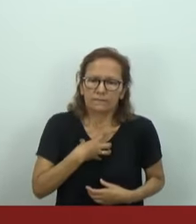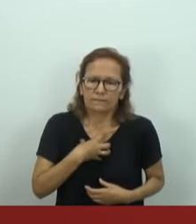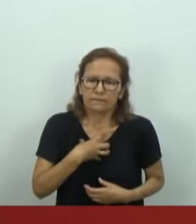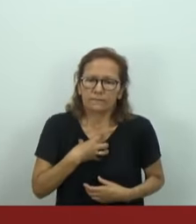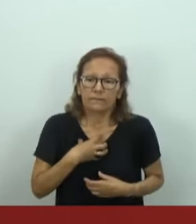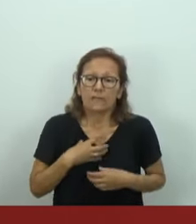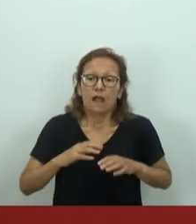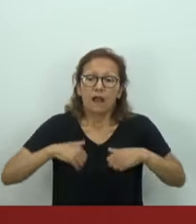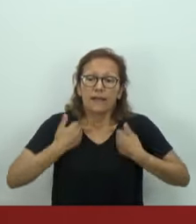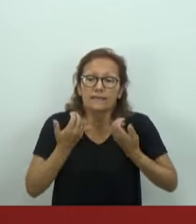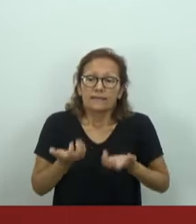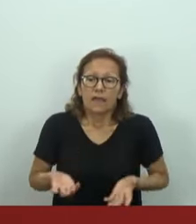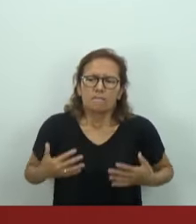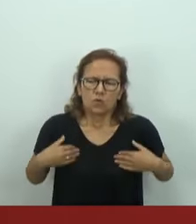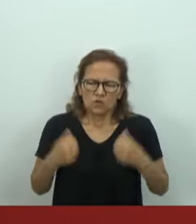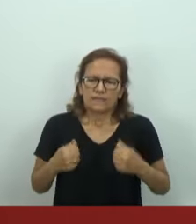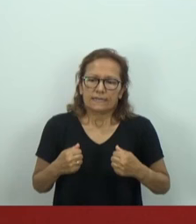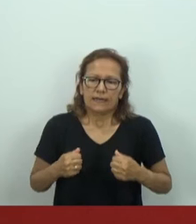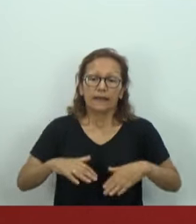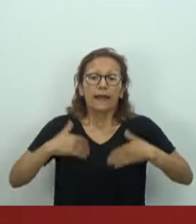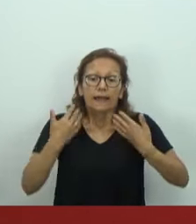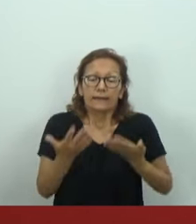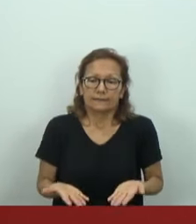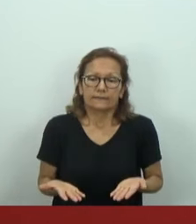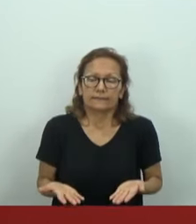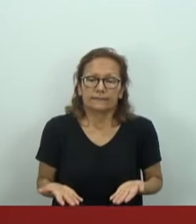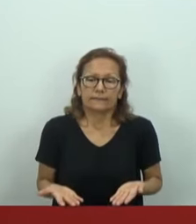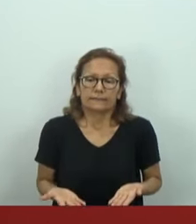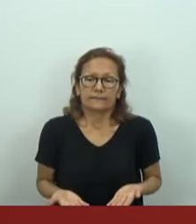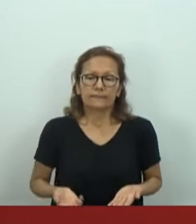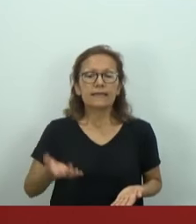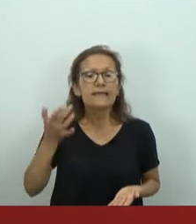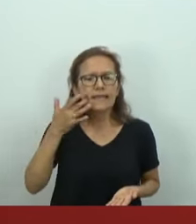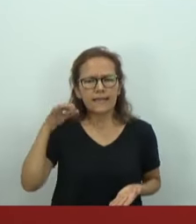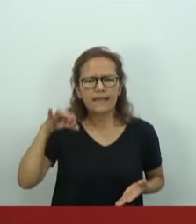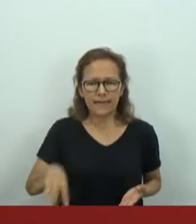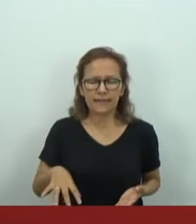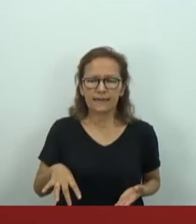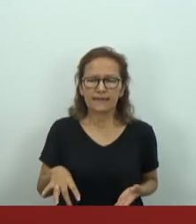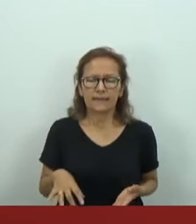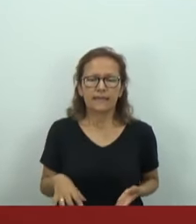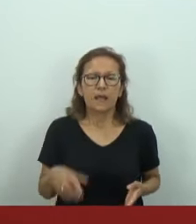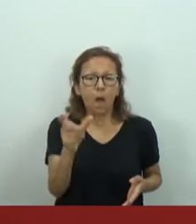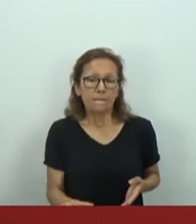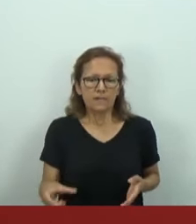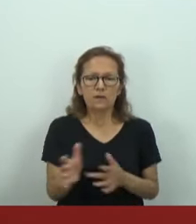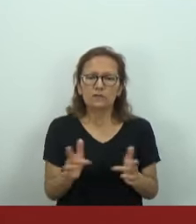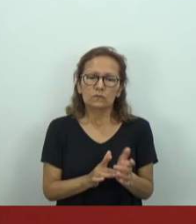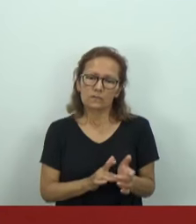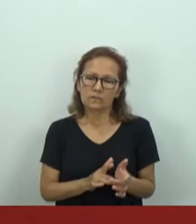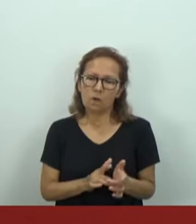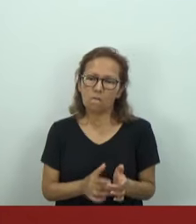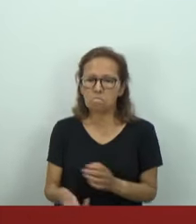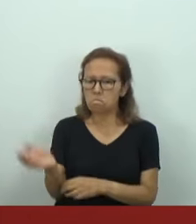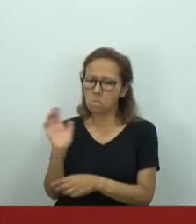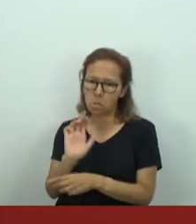de su gracia. La gracia en la persona de Jesucristo que Dios manifestó. Todos nosotros necesitamos la